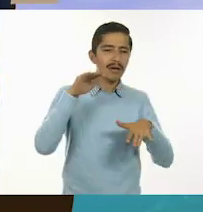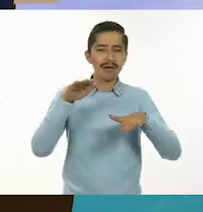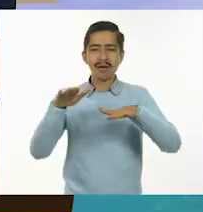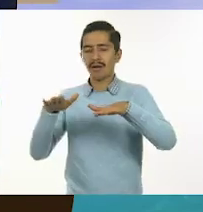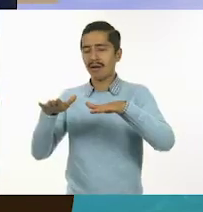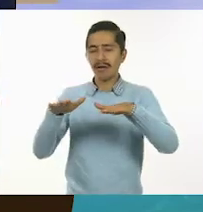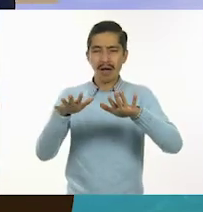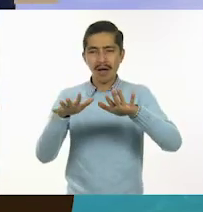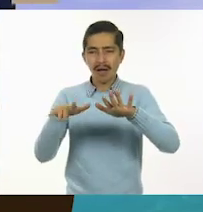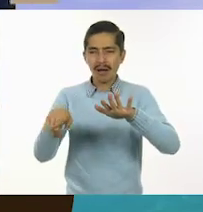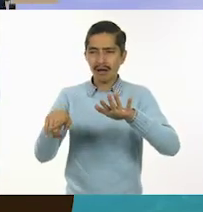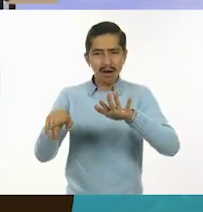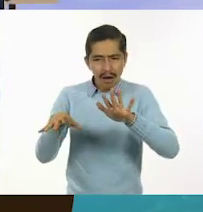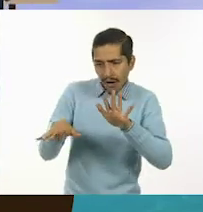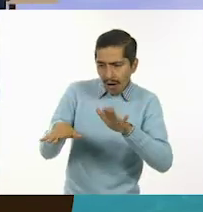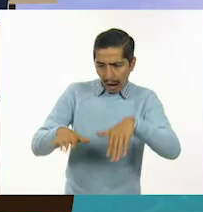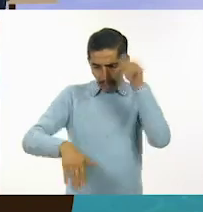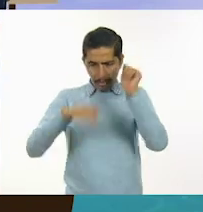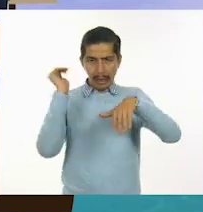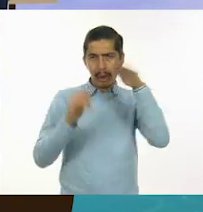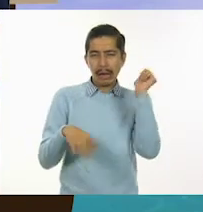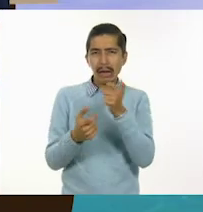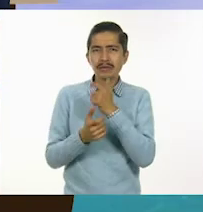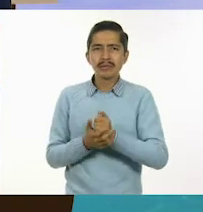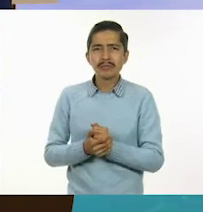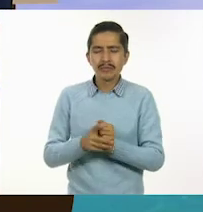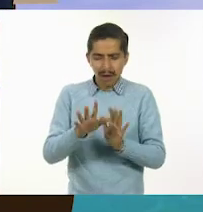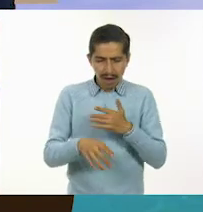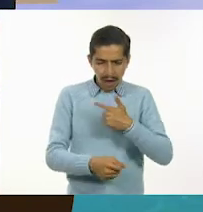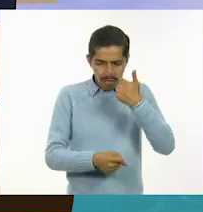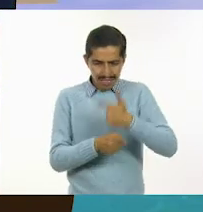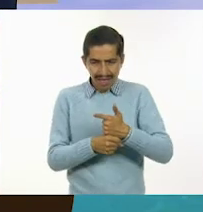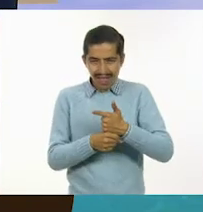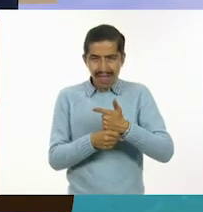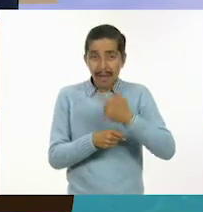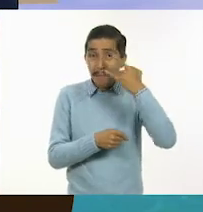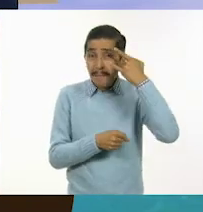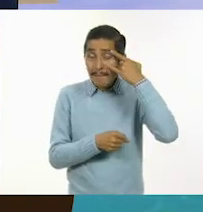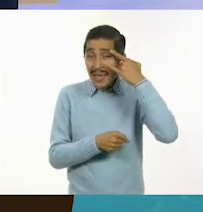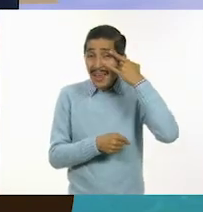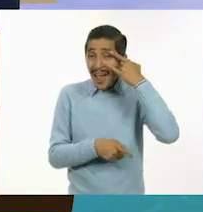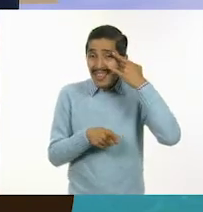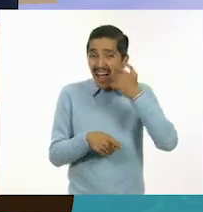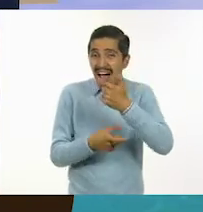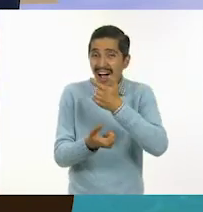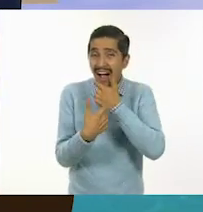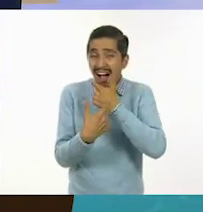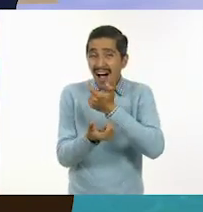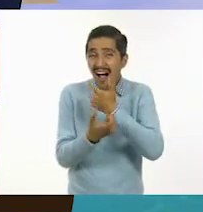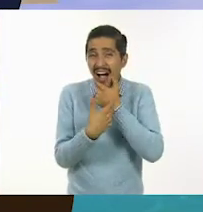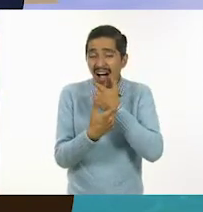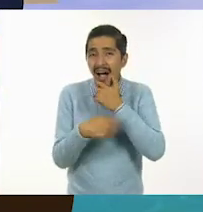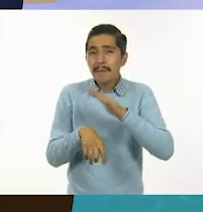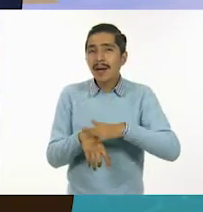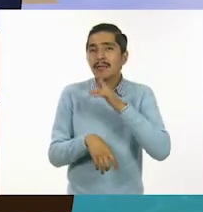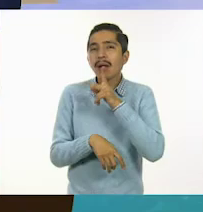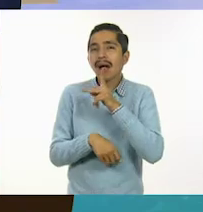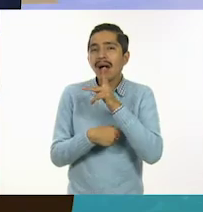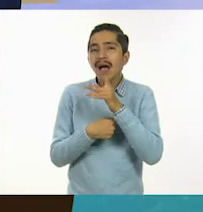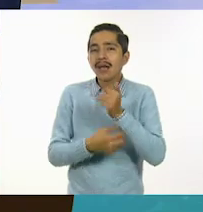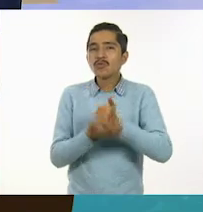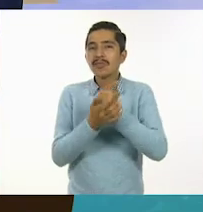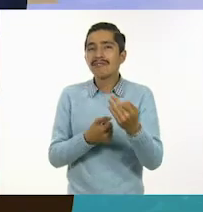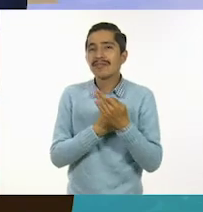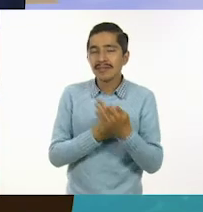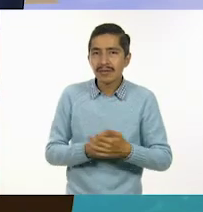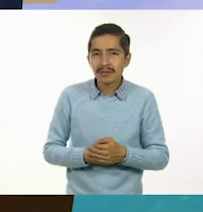que ellos huyeran de él. Pero como había descubierto Henrik el pirata que su risa podría ser su mejor defensa, ¿tú